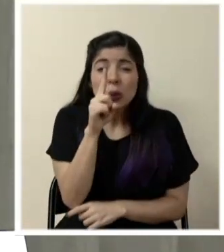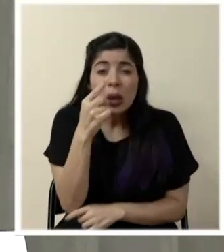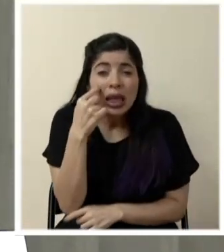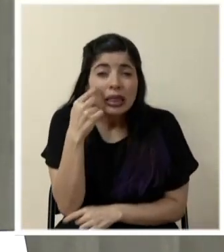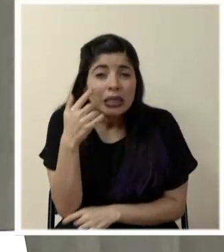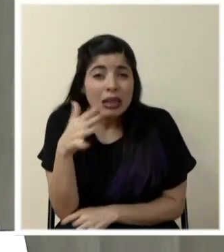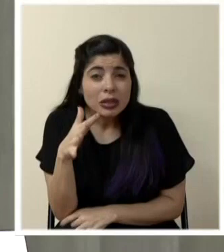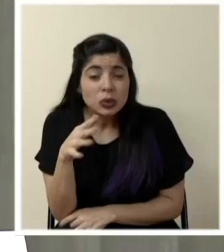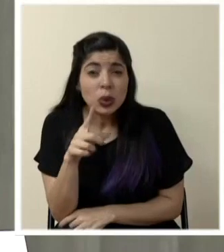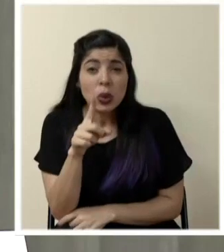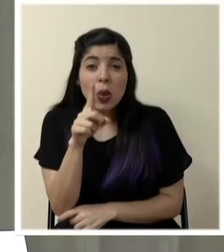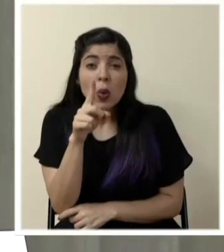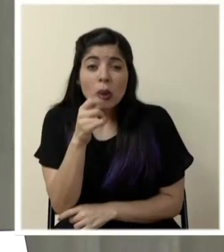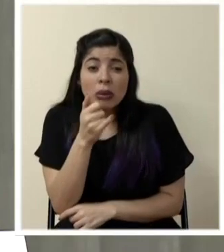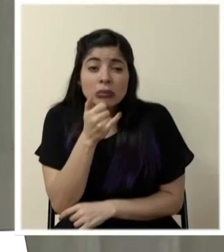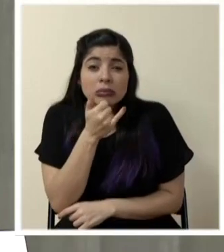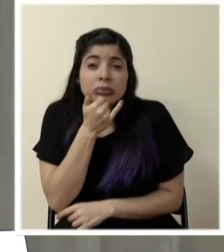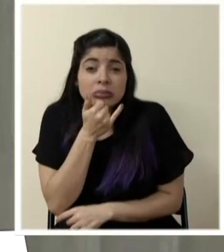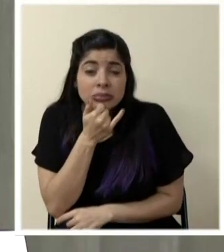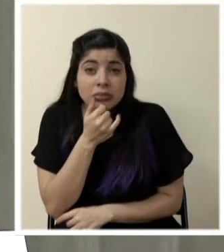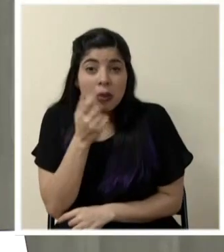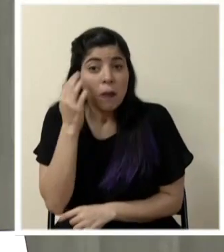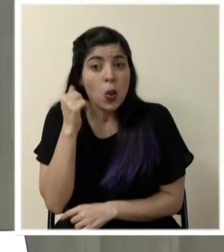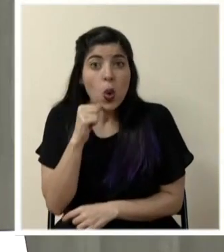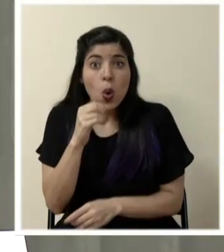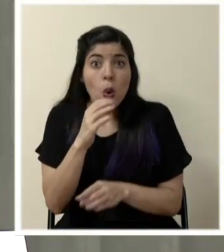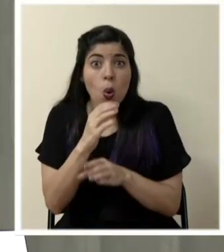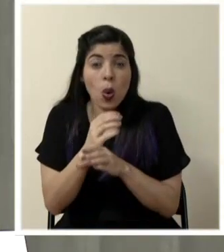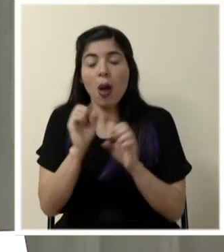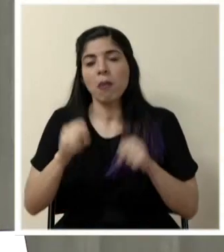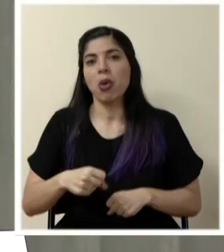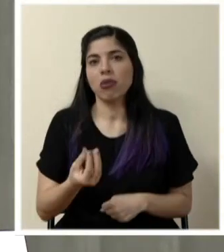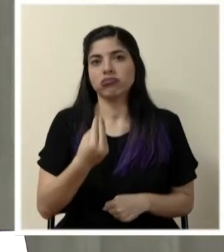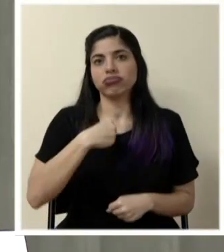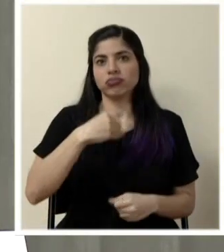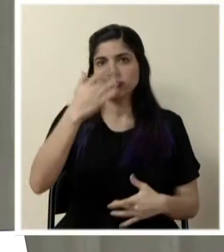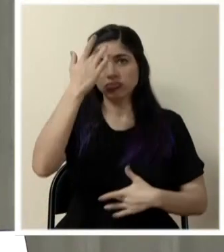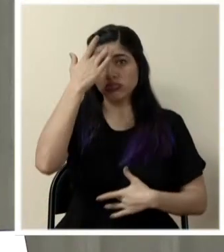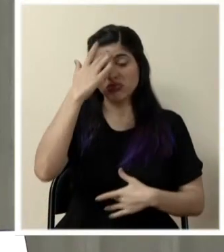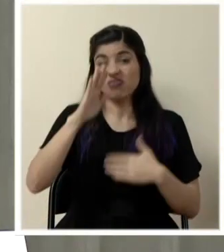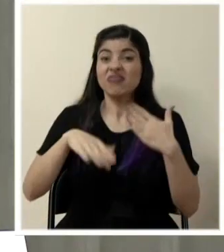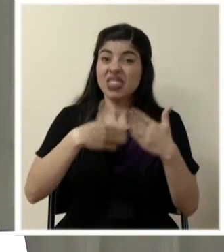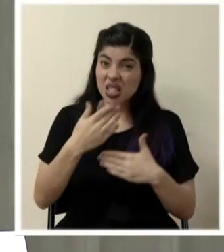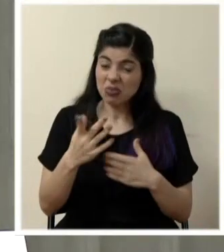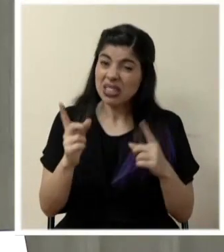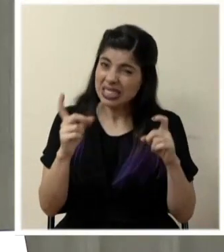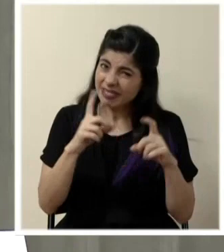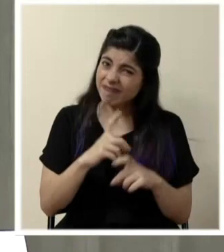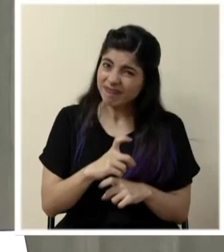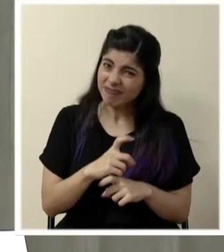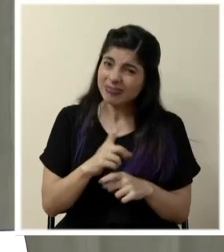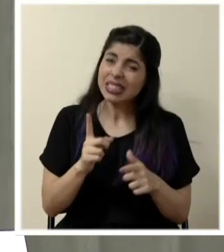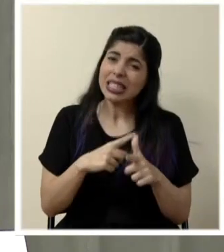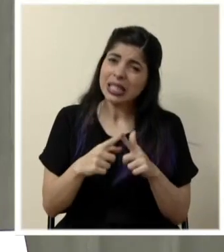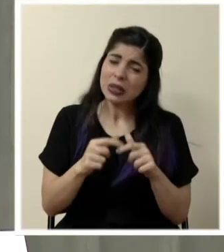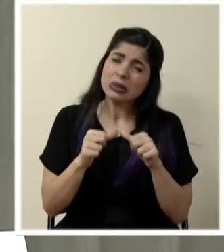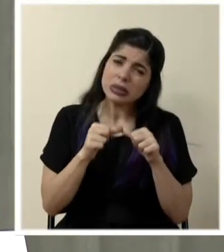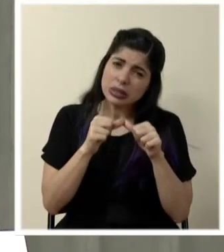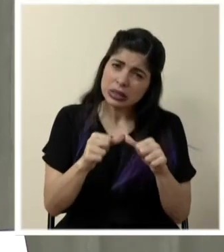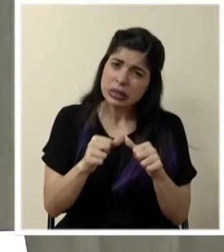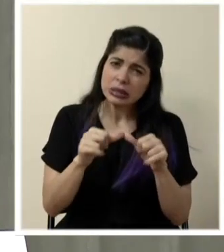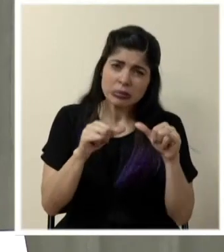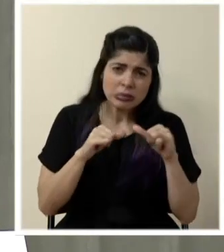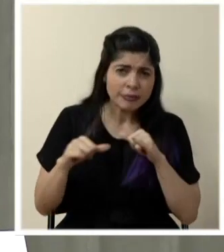exposición sin cuidarse apropiadamente puede significar un contagio y eventualmente una complicación. Así que seguimos en esta